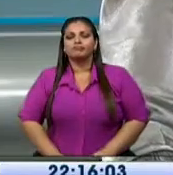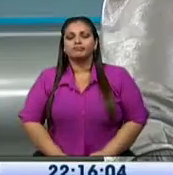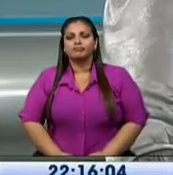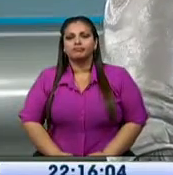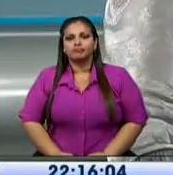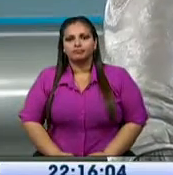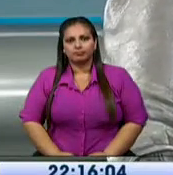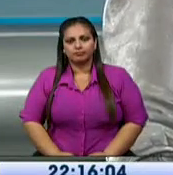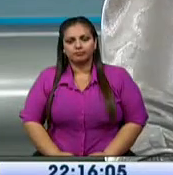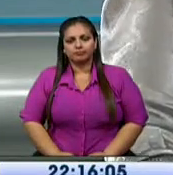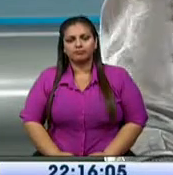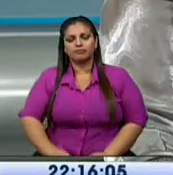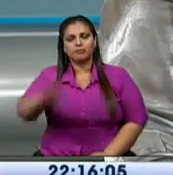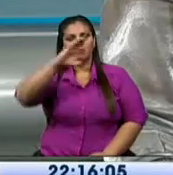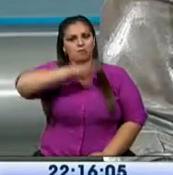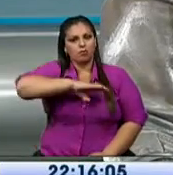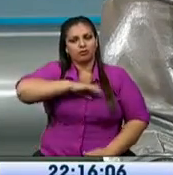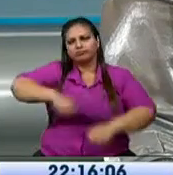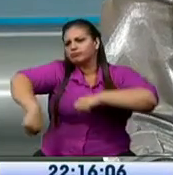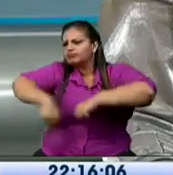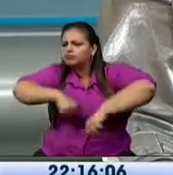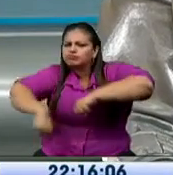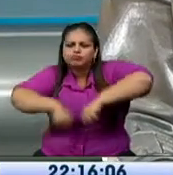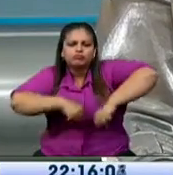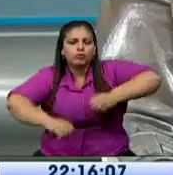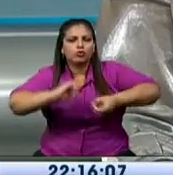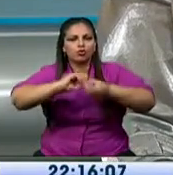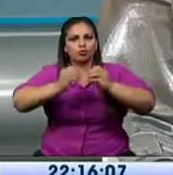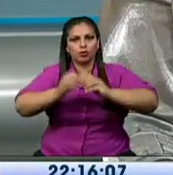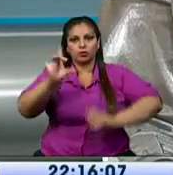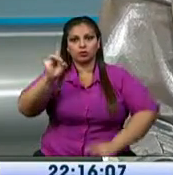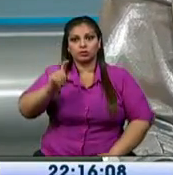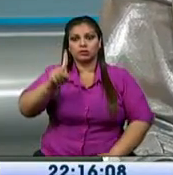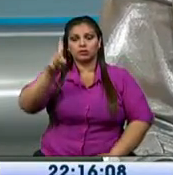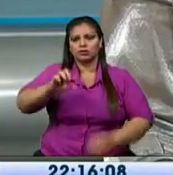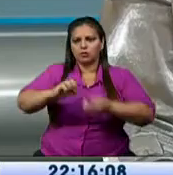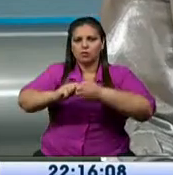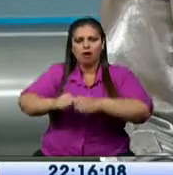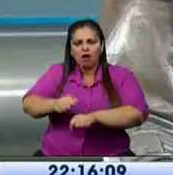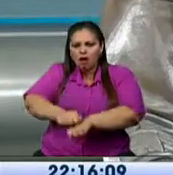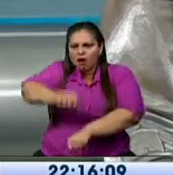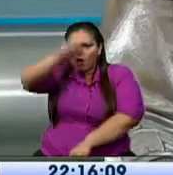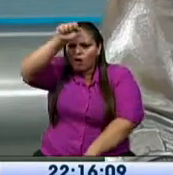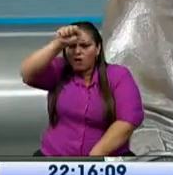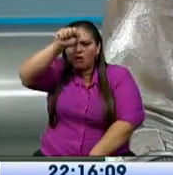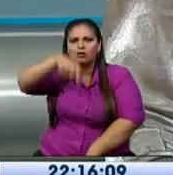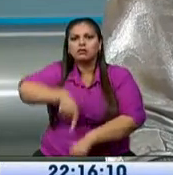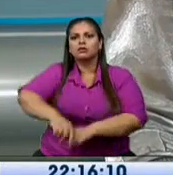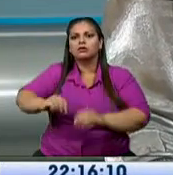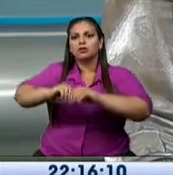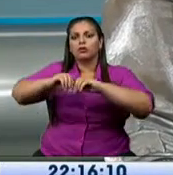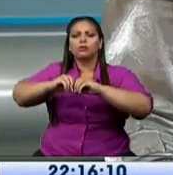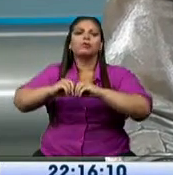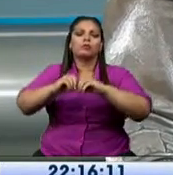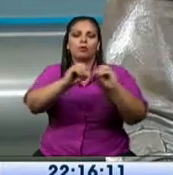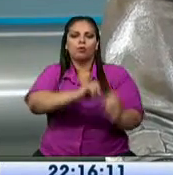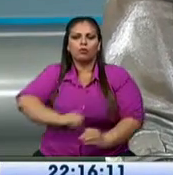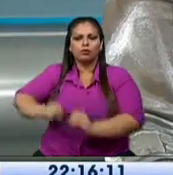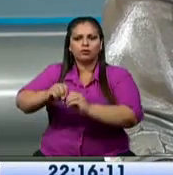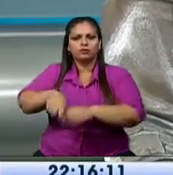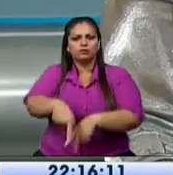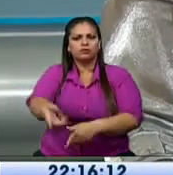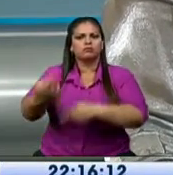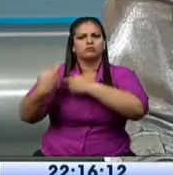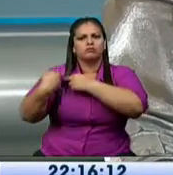El operativo Eslabón 81 permitió la desarticulación de una supuesta organización dedicada al microtráfico y que operaba en el sector